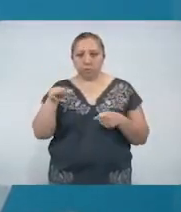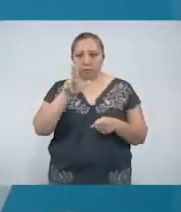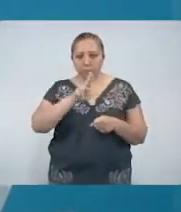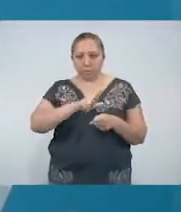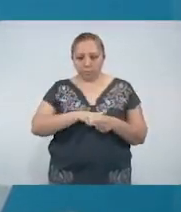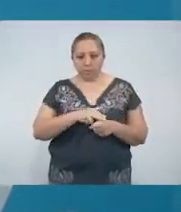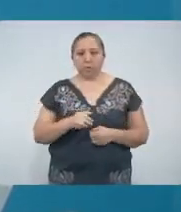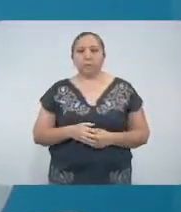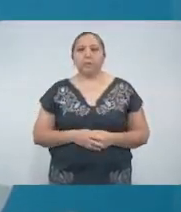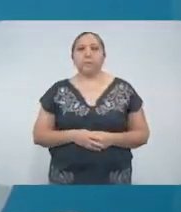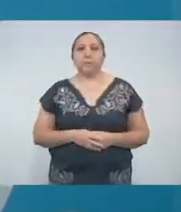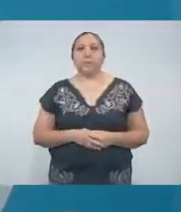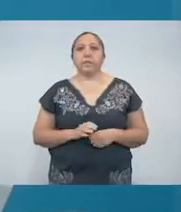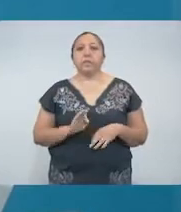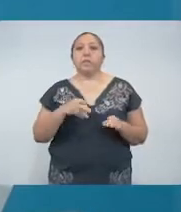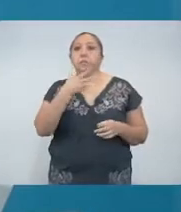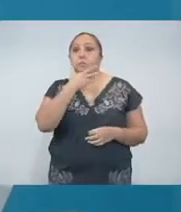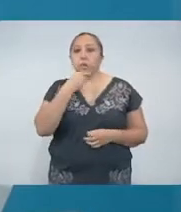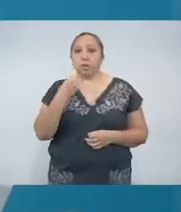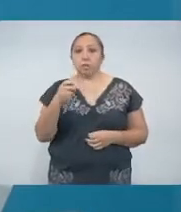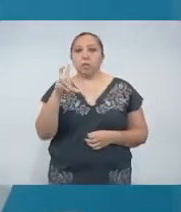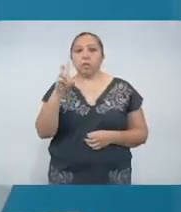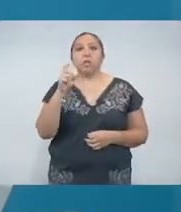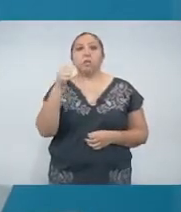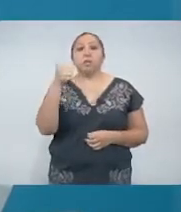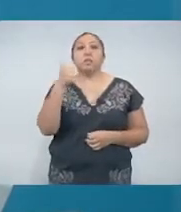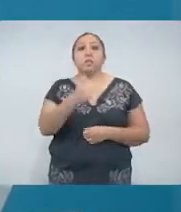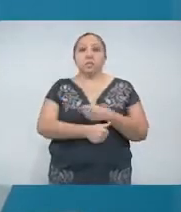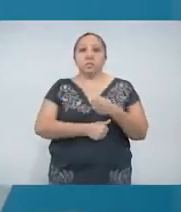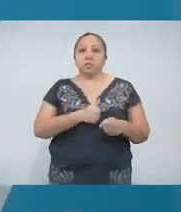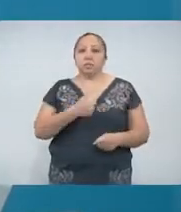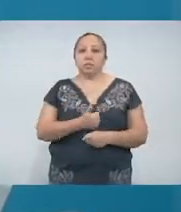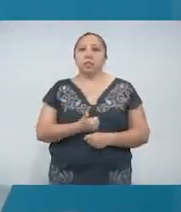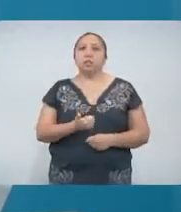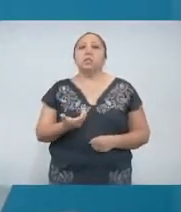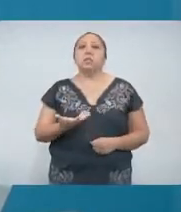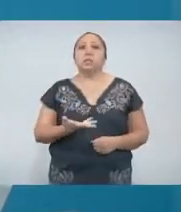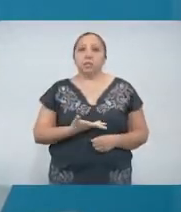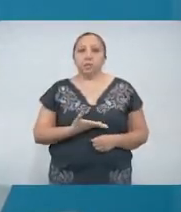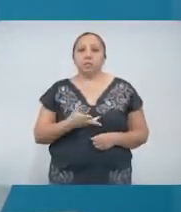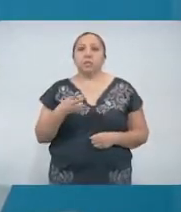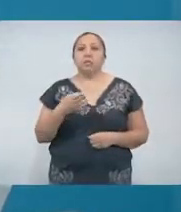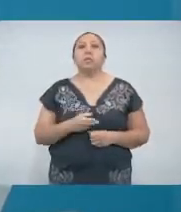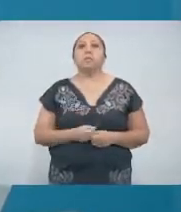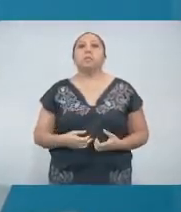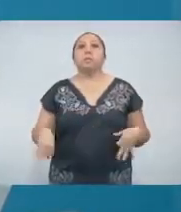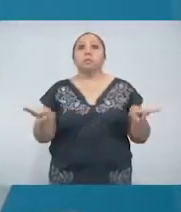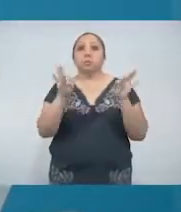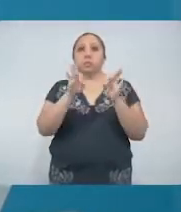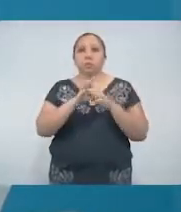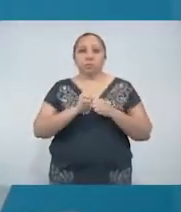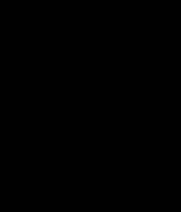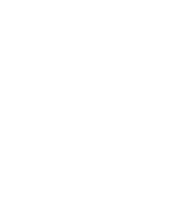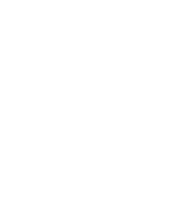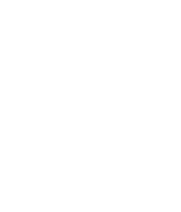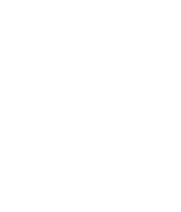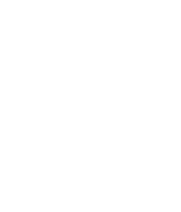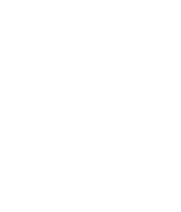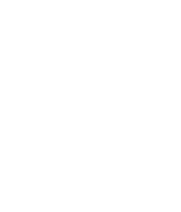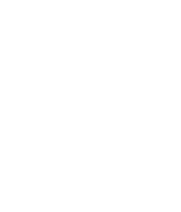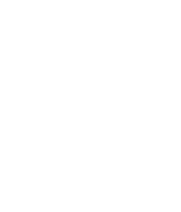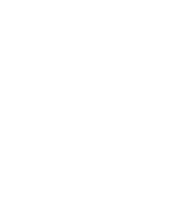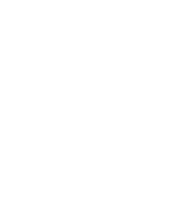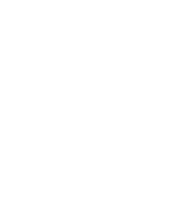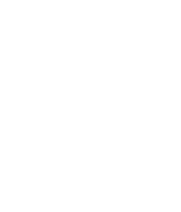hospitalizado. Se trata de un varón de 36 años, teniendo como antecedente de importancia obesidad.